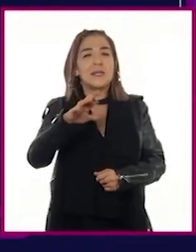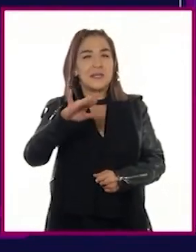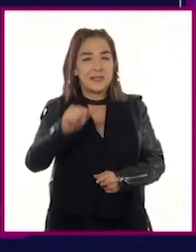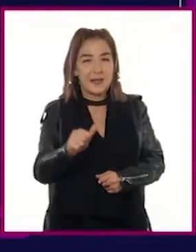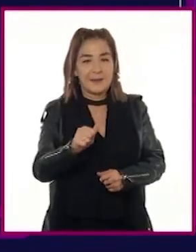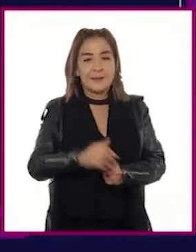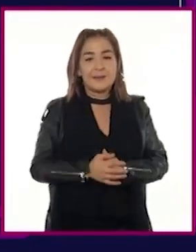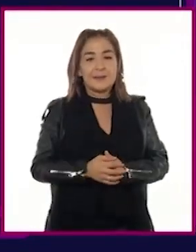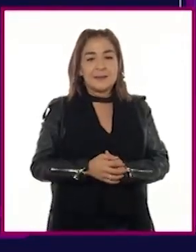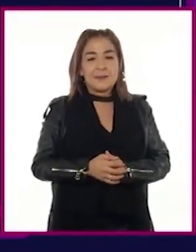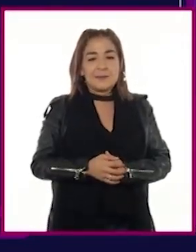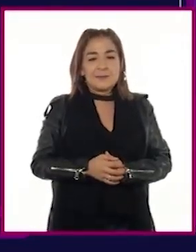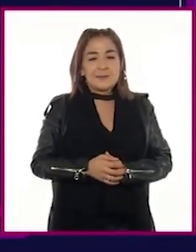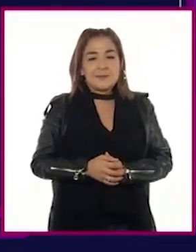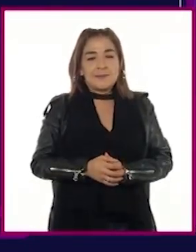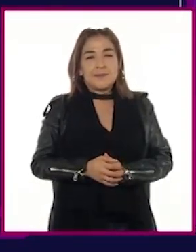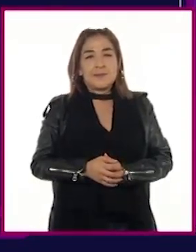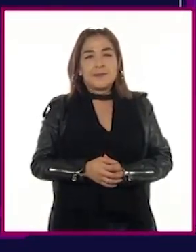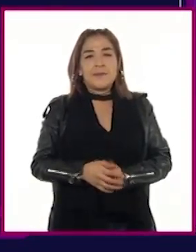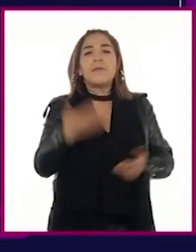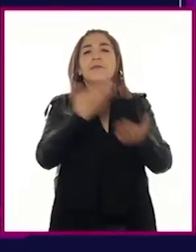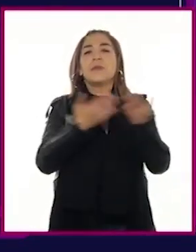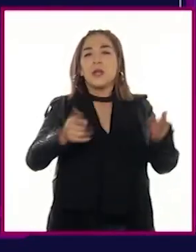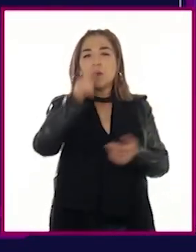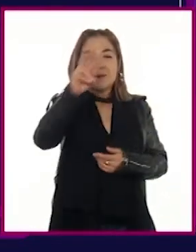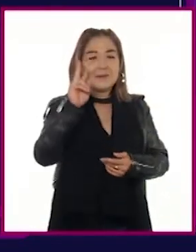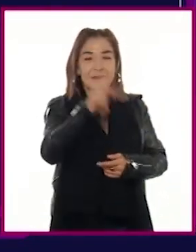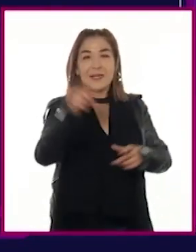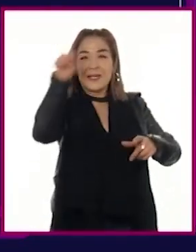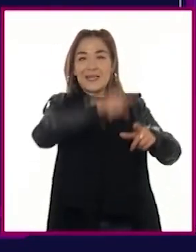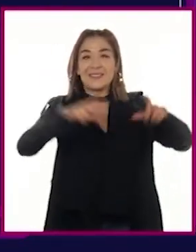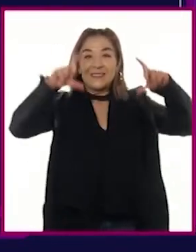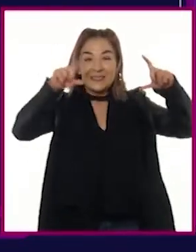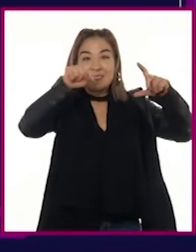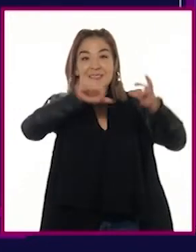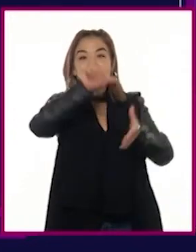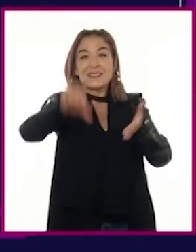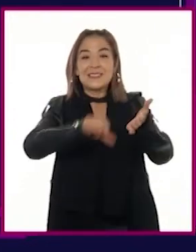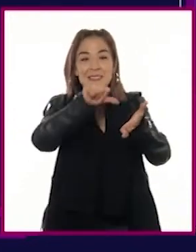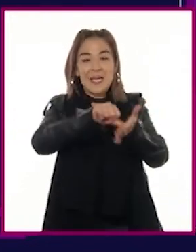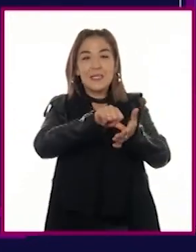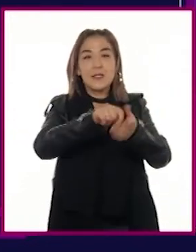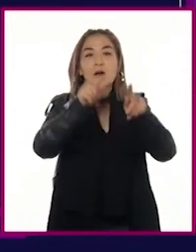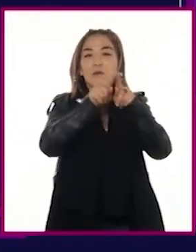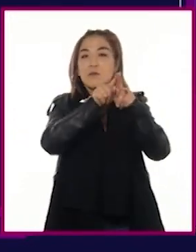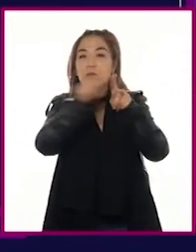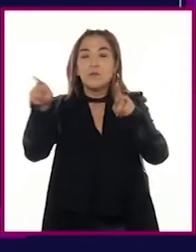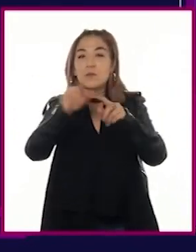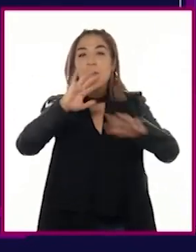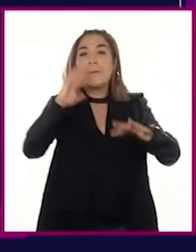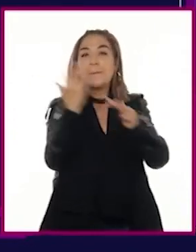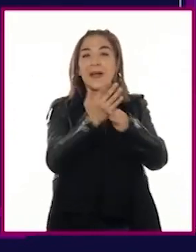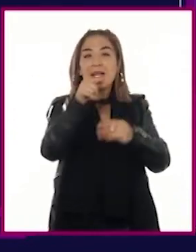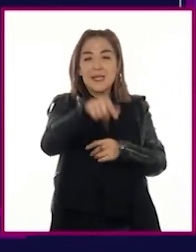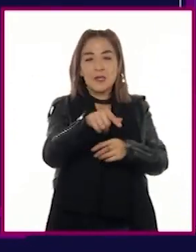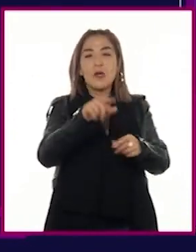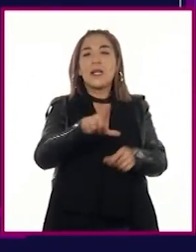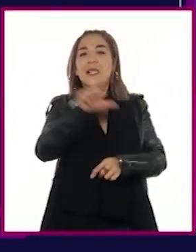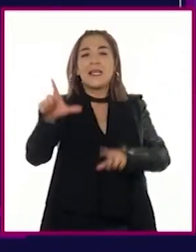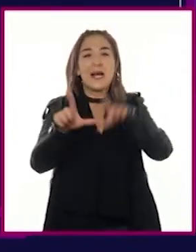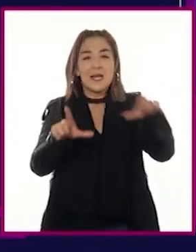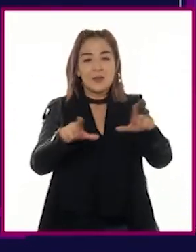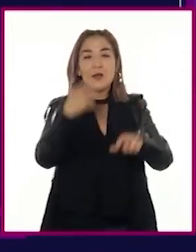la apotema de un polígono regular es un segmento que va desde el centro del polígono al punto medio de cualquiera de sus lados,